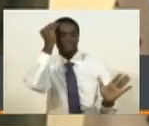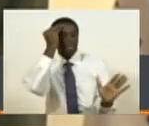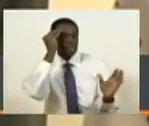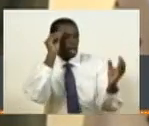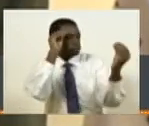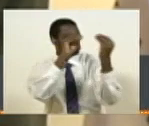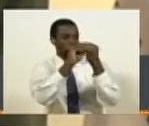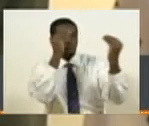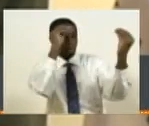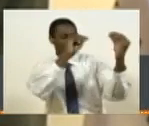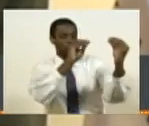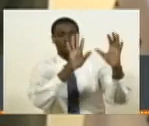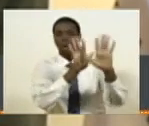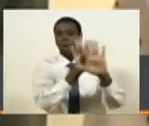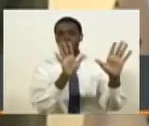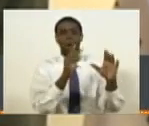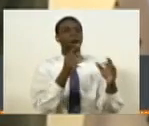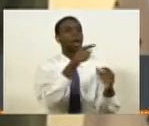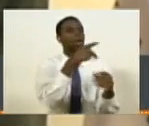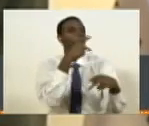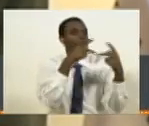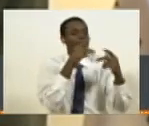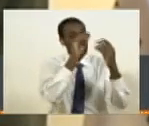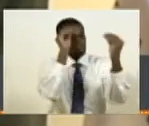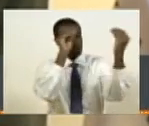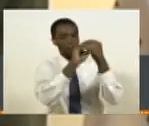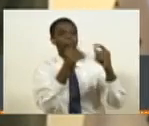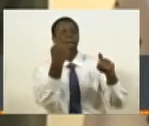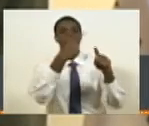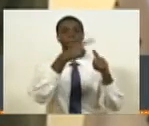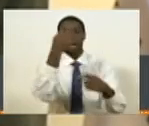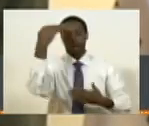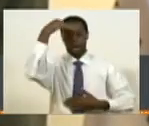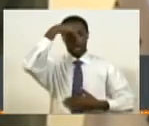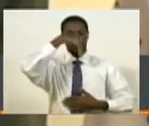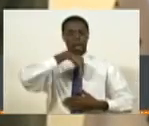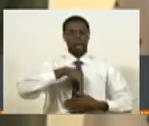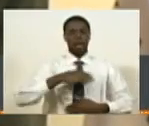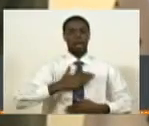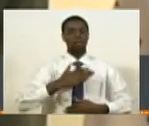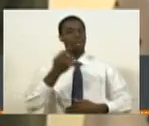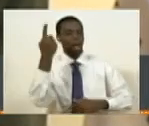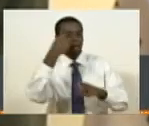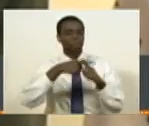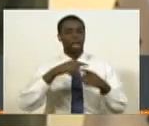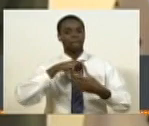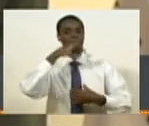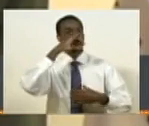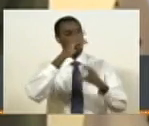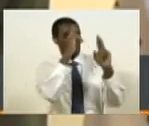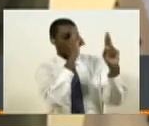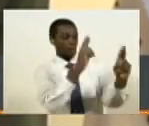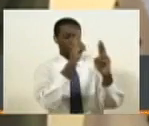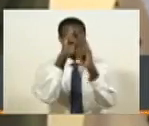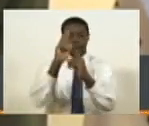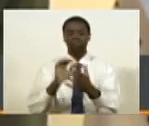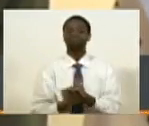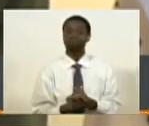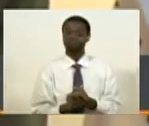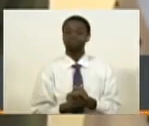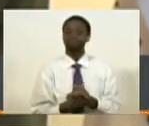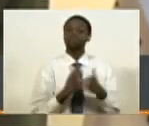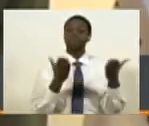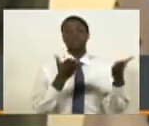pensamiento político, lo ético y hasta lo espiritual. La alternativa constituyente surge